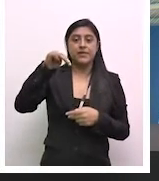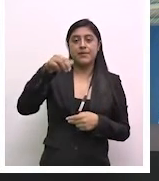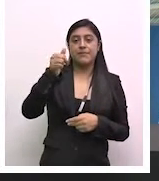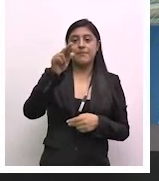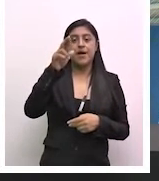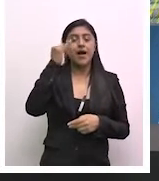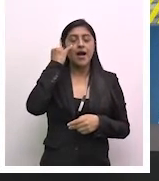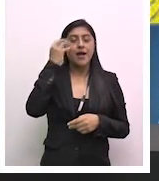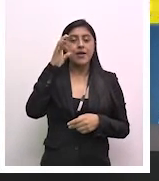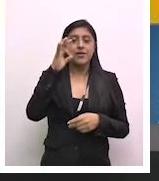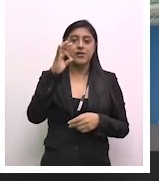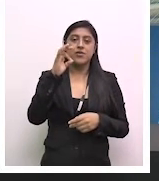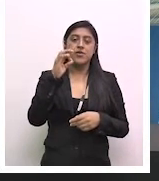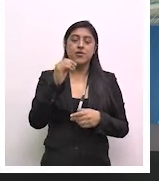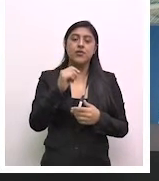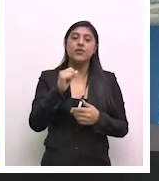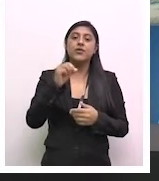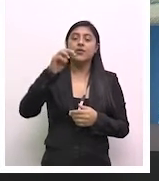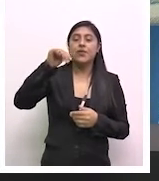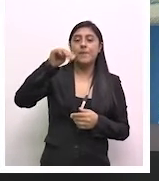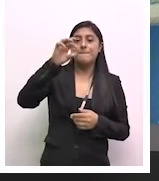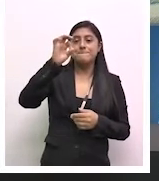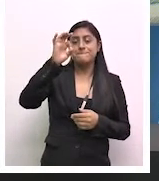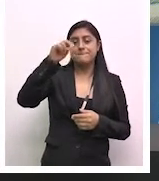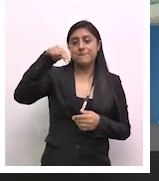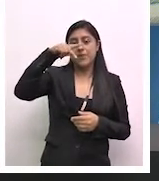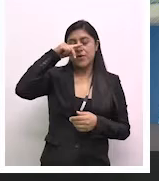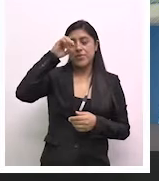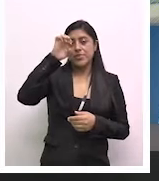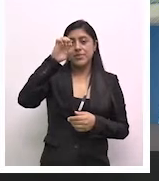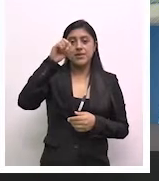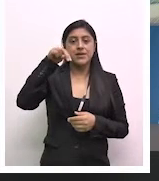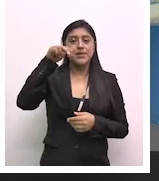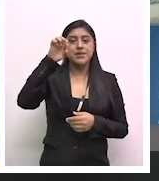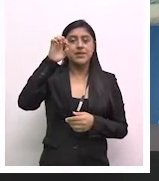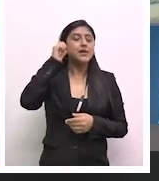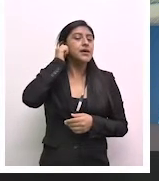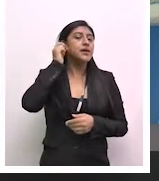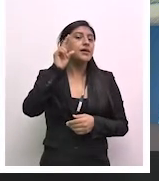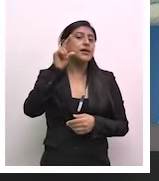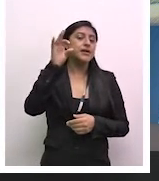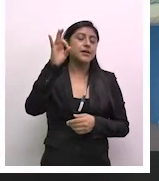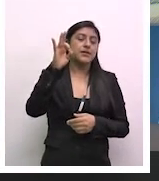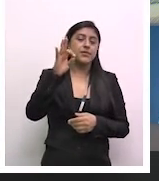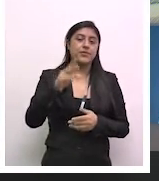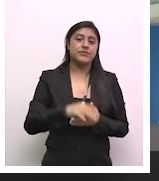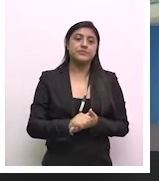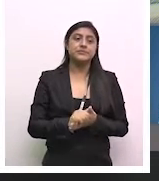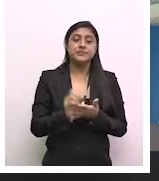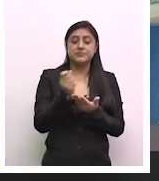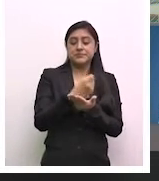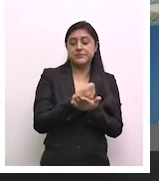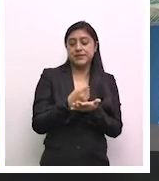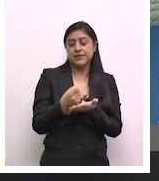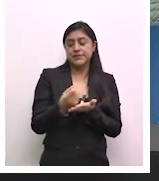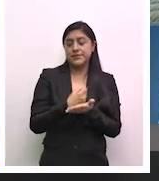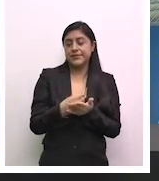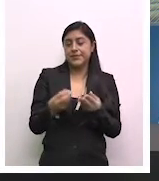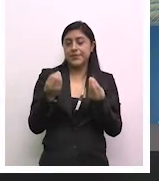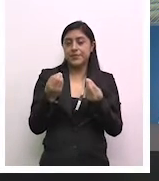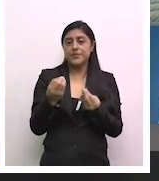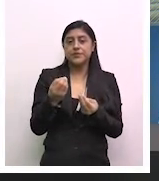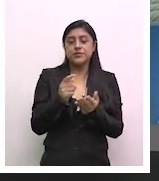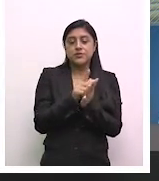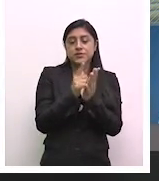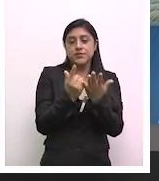Mario Monteforte Toledo, un escritor, político y sociólogo cuya participación en la vida pública y obras literarias hacen que